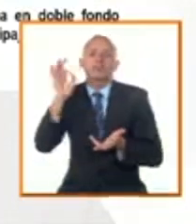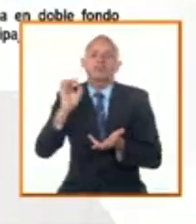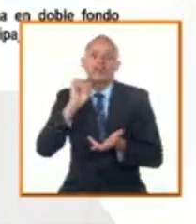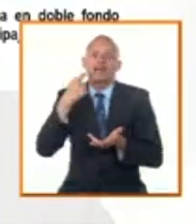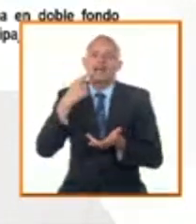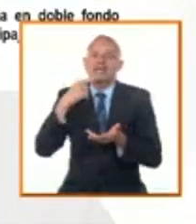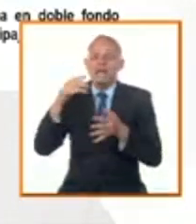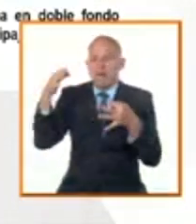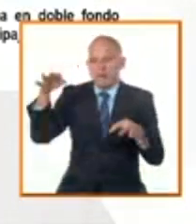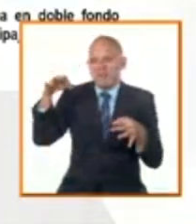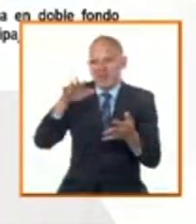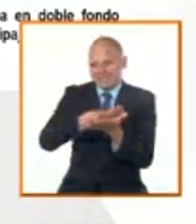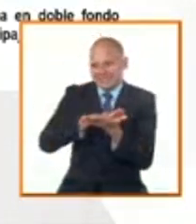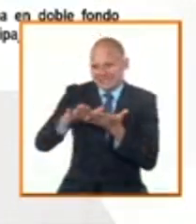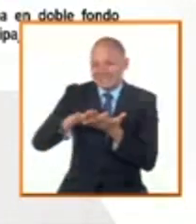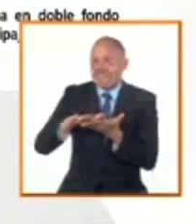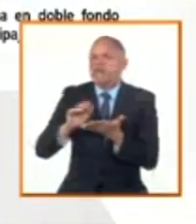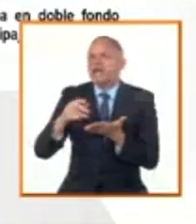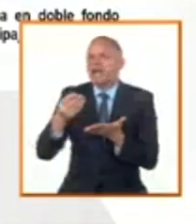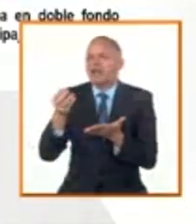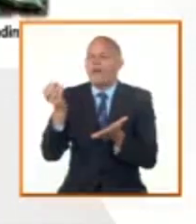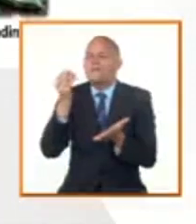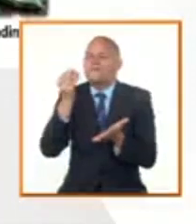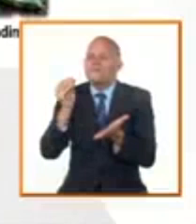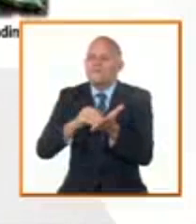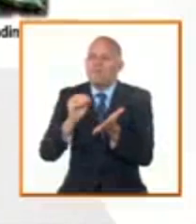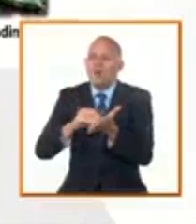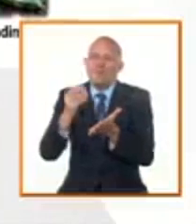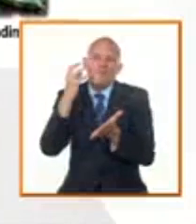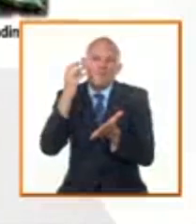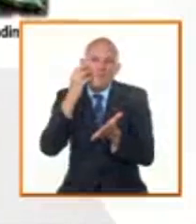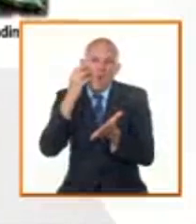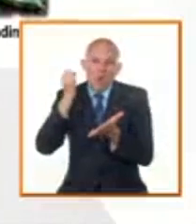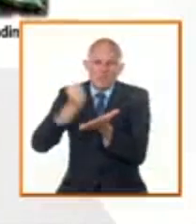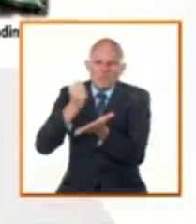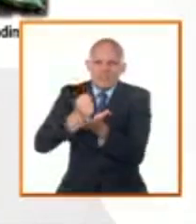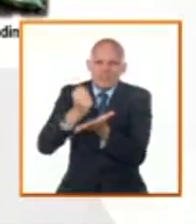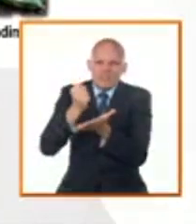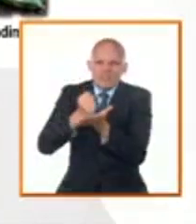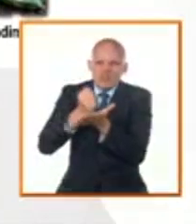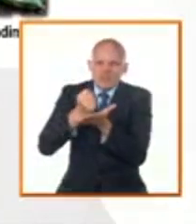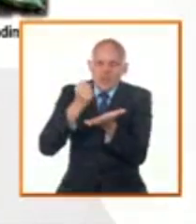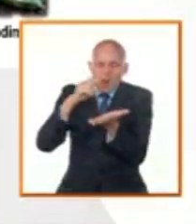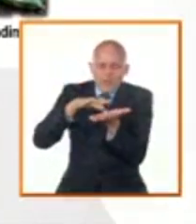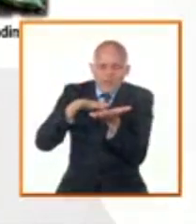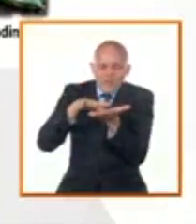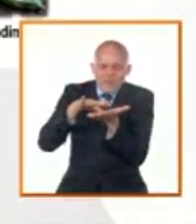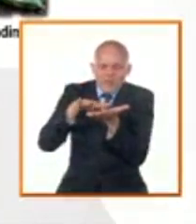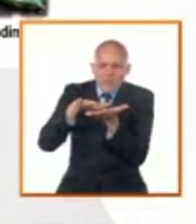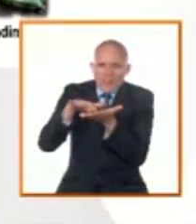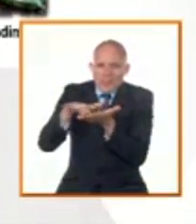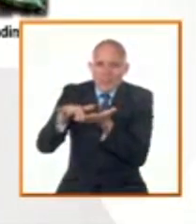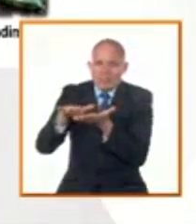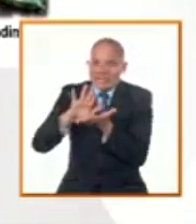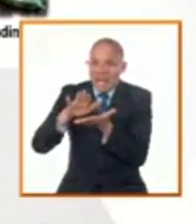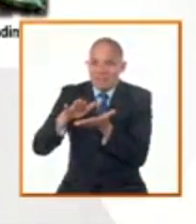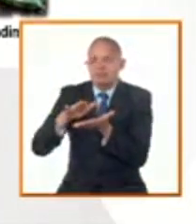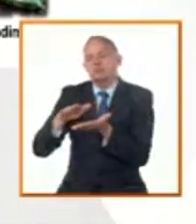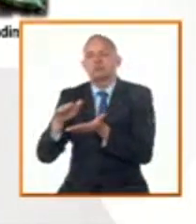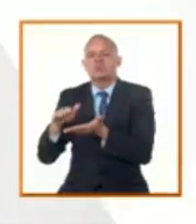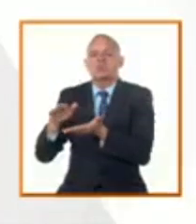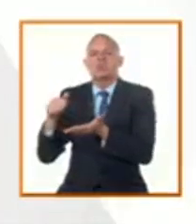en hoja de papel y en polvo, fundamentalmente. Significa que pequeñas cantidades de este tipo de